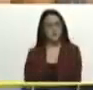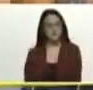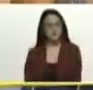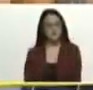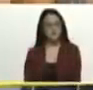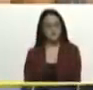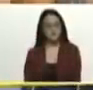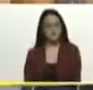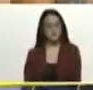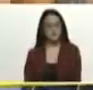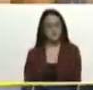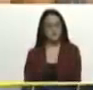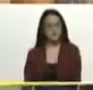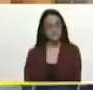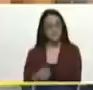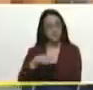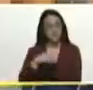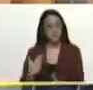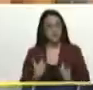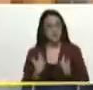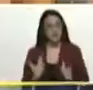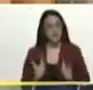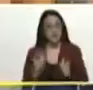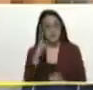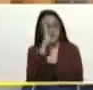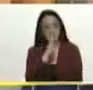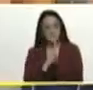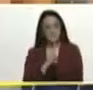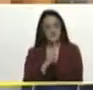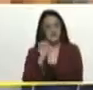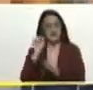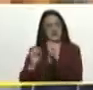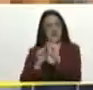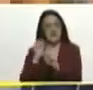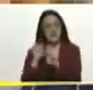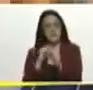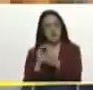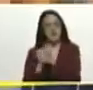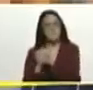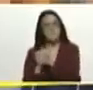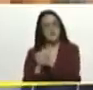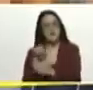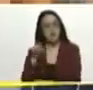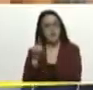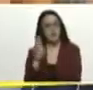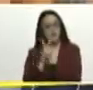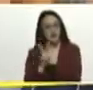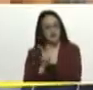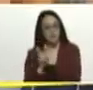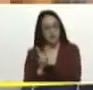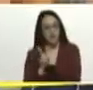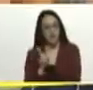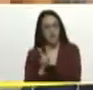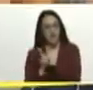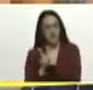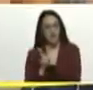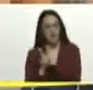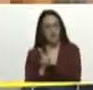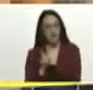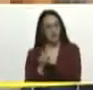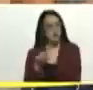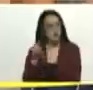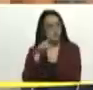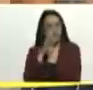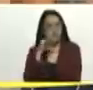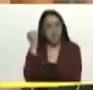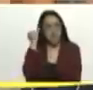Nosotros en Brasil sufrimos muchas críticas por ser amigos de ustedes. No tienen idea de